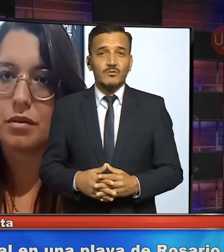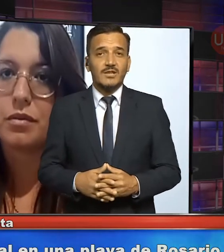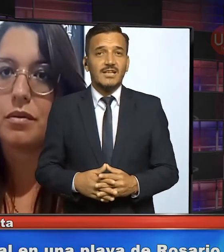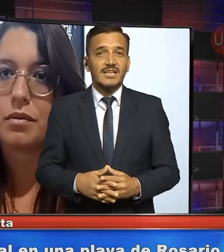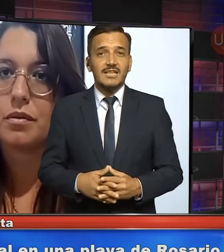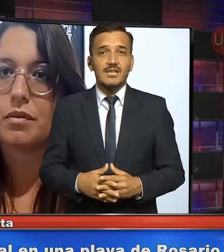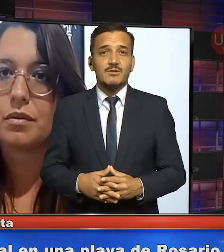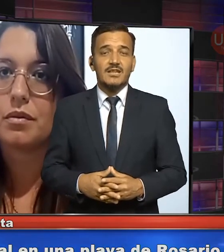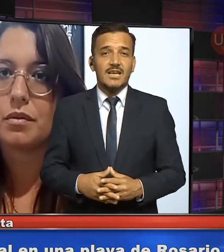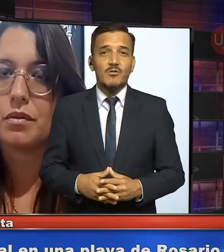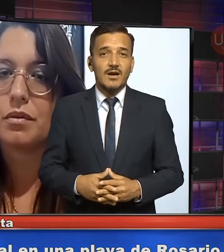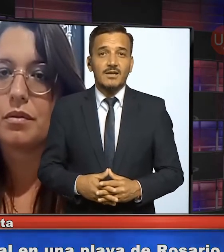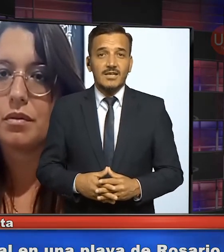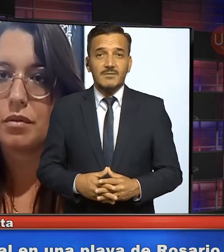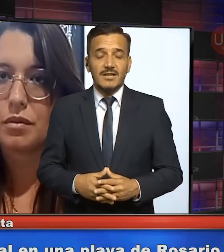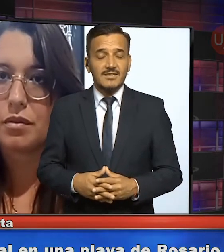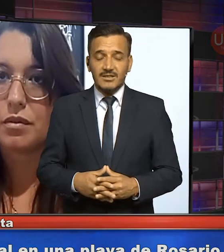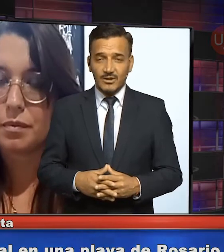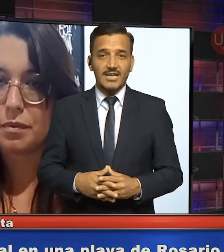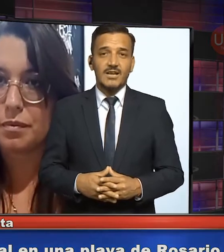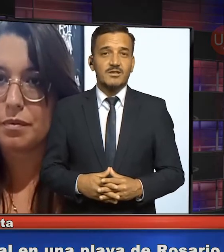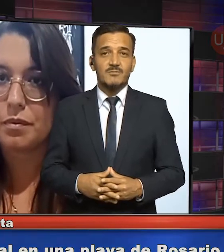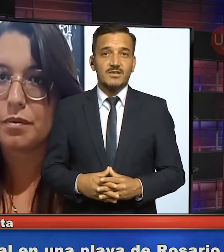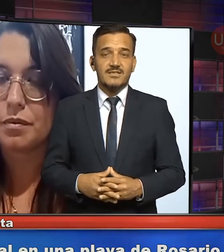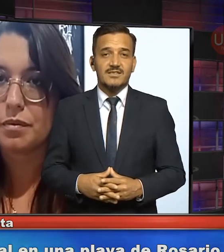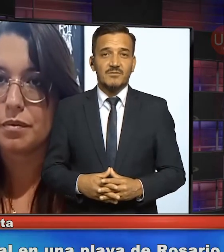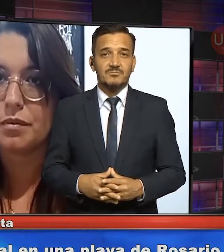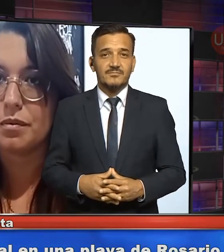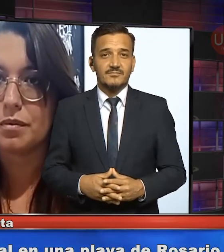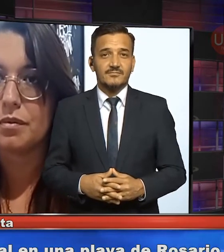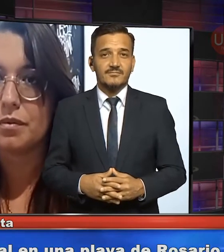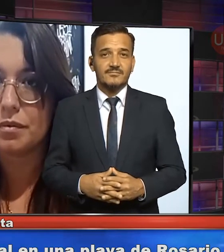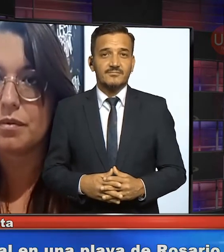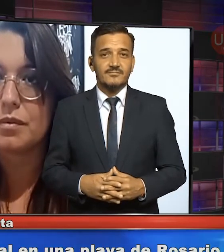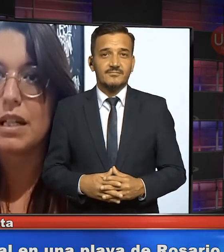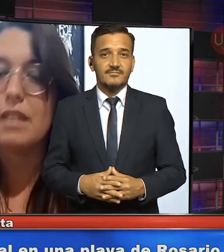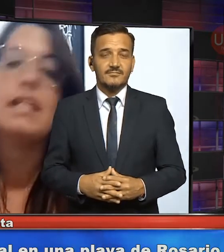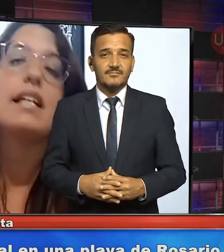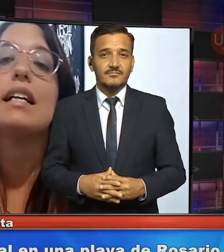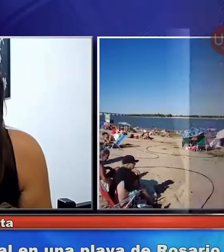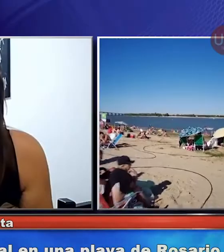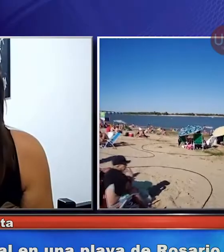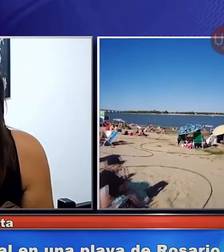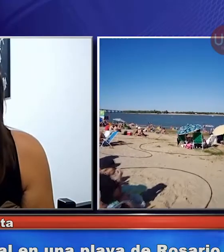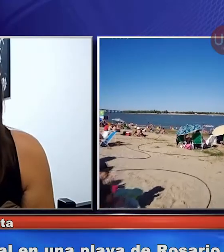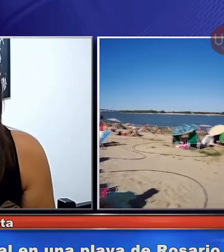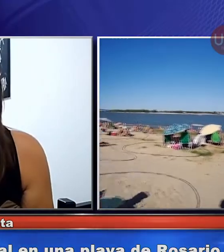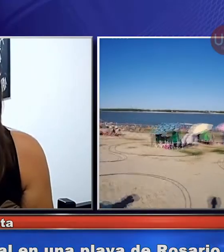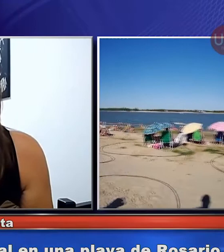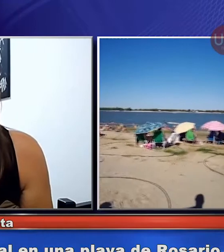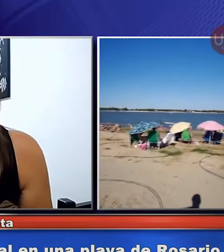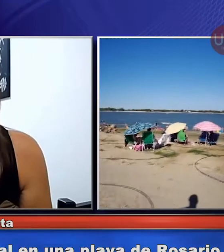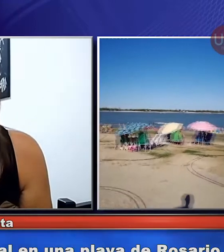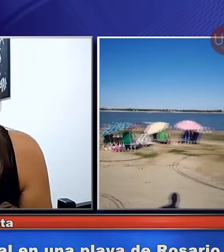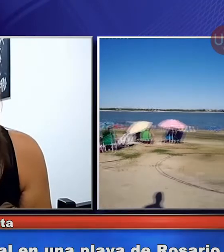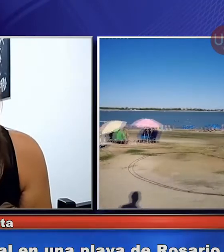disfrutar del aire libre y del agua y demás. ¿Esto queda claro que se puede, Jessica? Sí, exactamente. Esto fue la prueba piloto